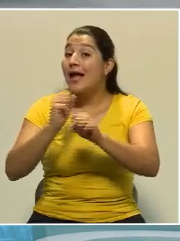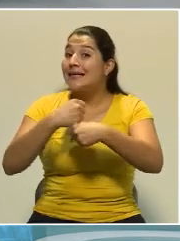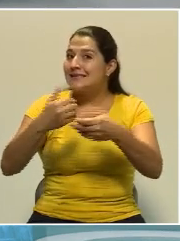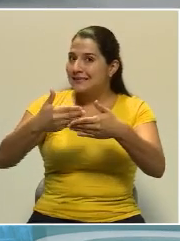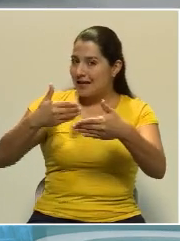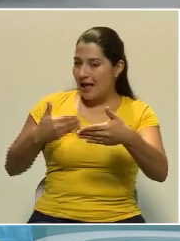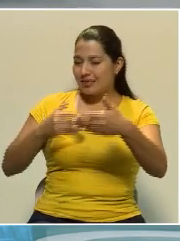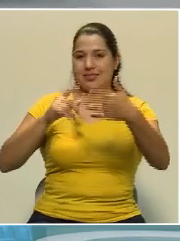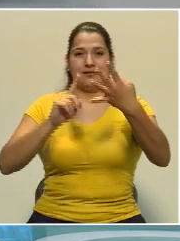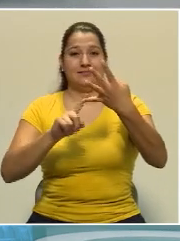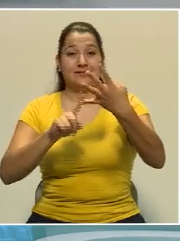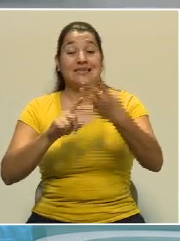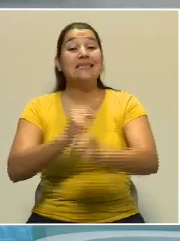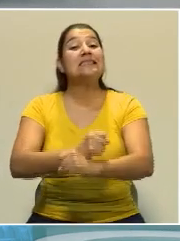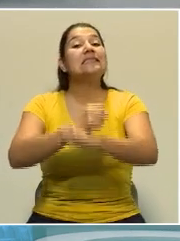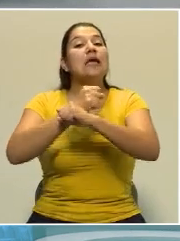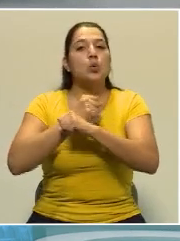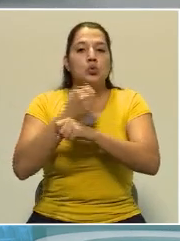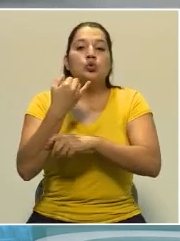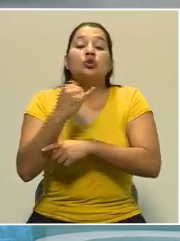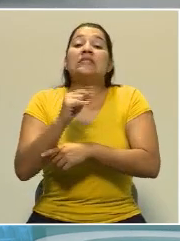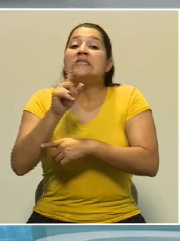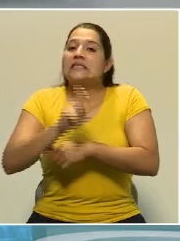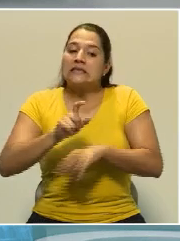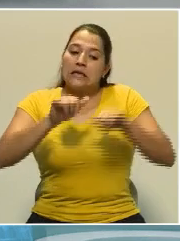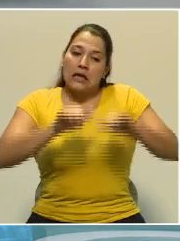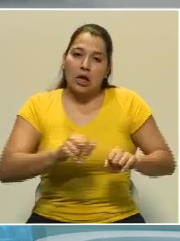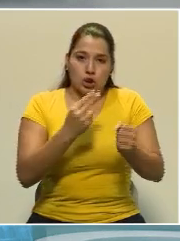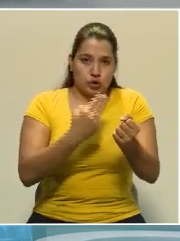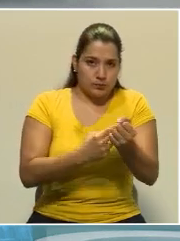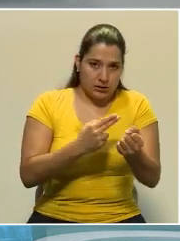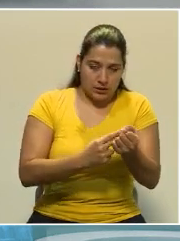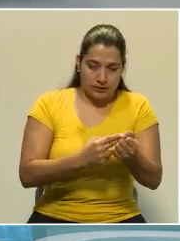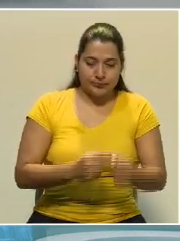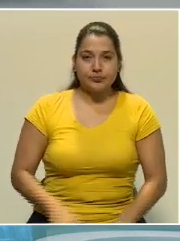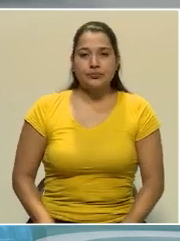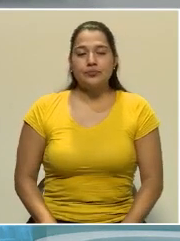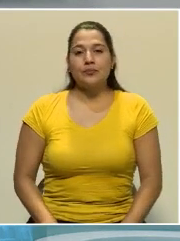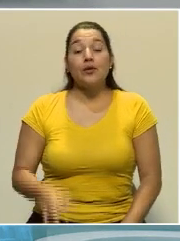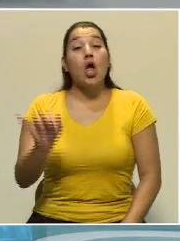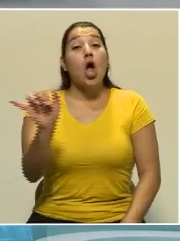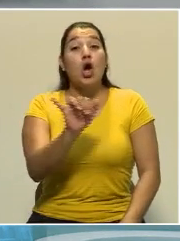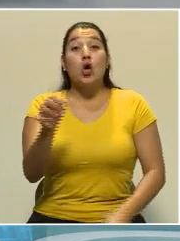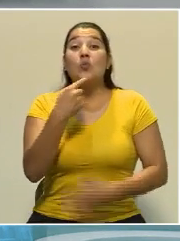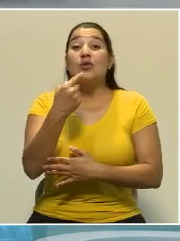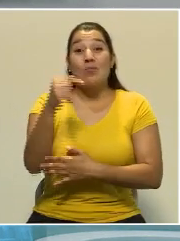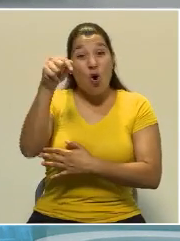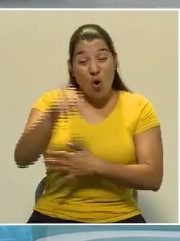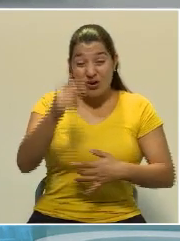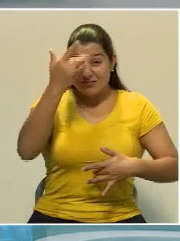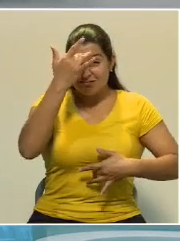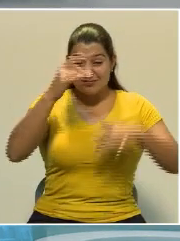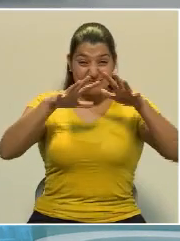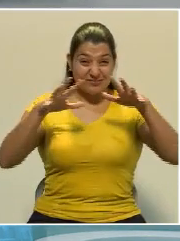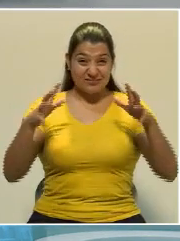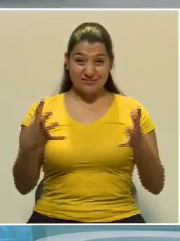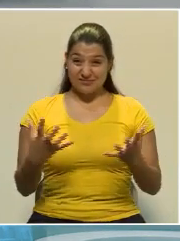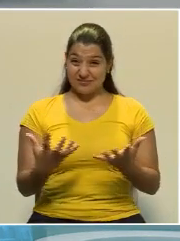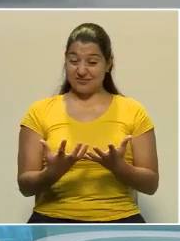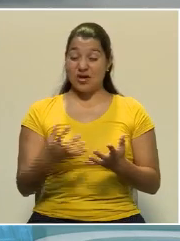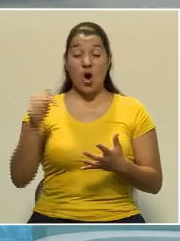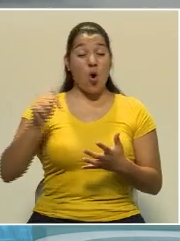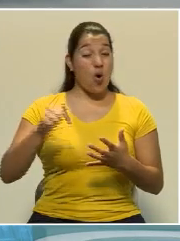necesitar hospitalización y hospedaje imprevisto. Como decíamos, hoy la pandemia llega al número